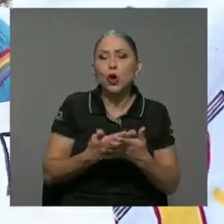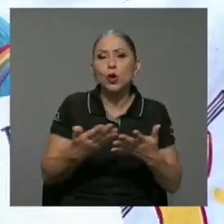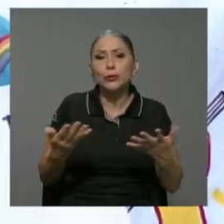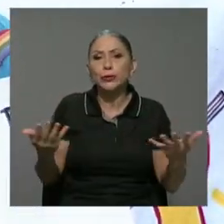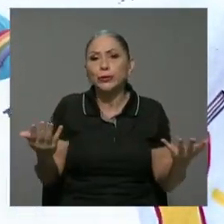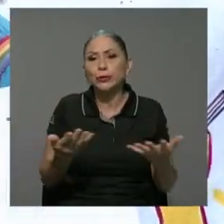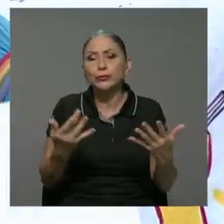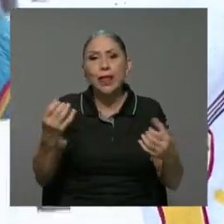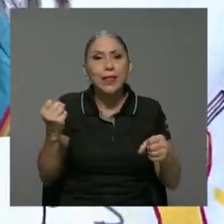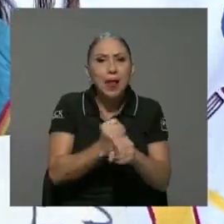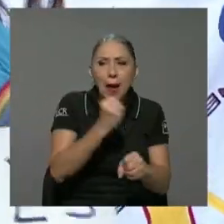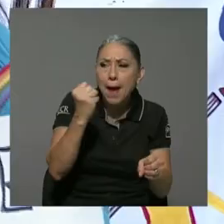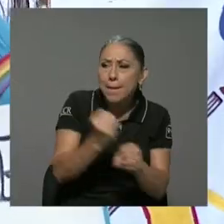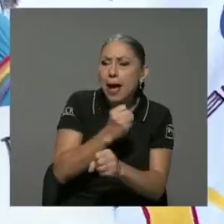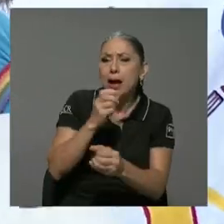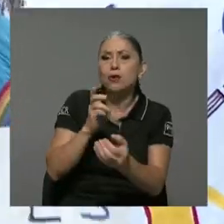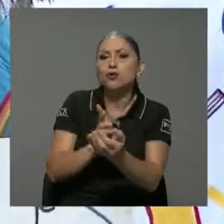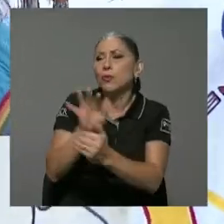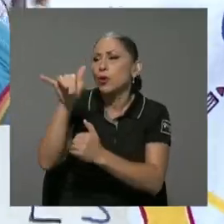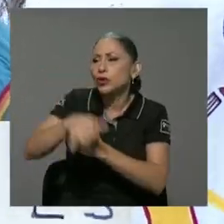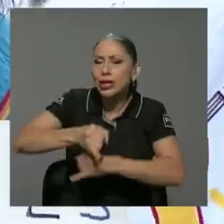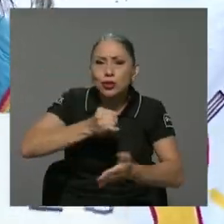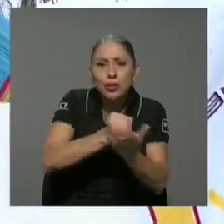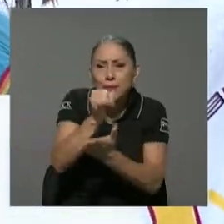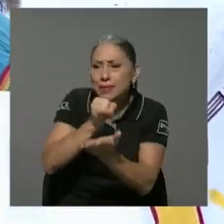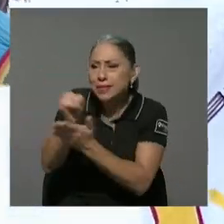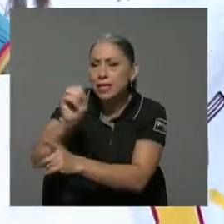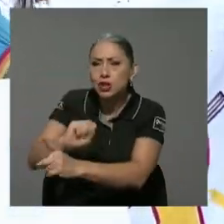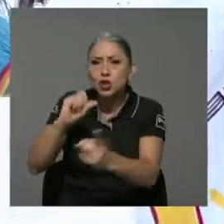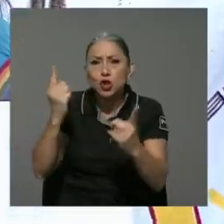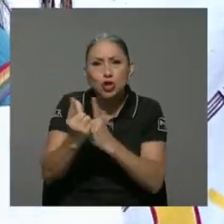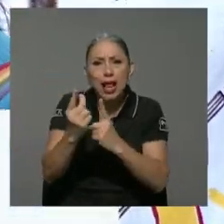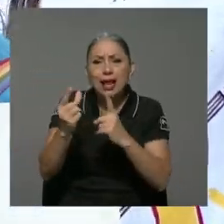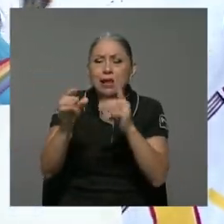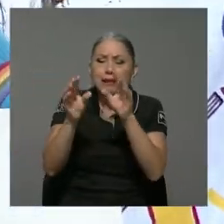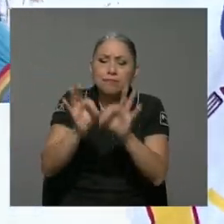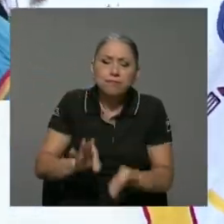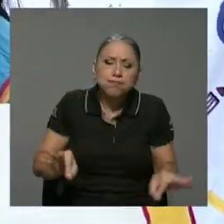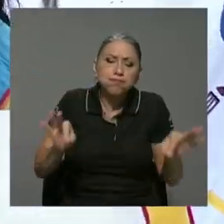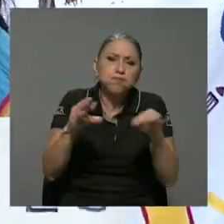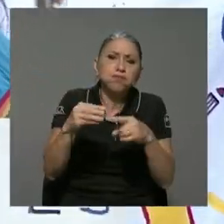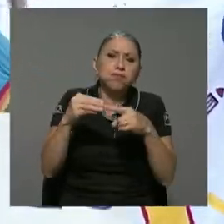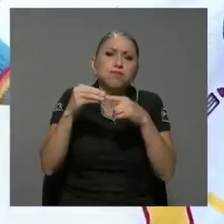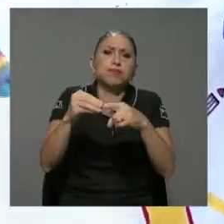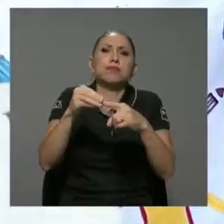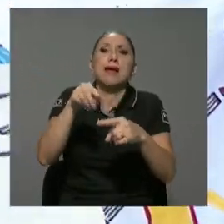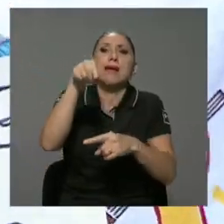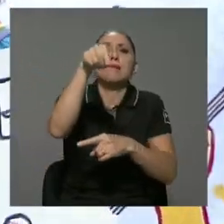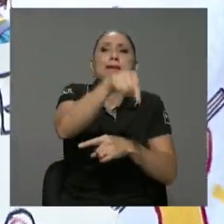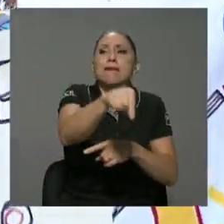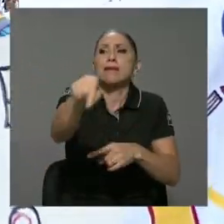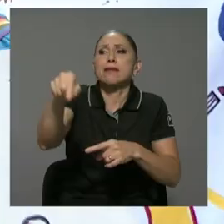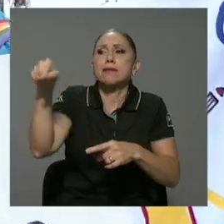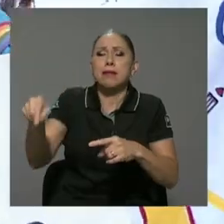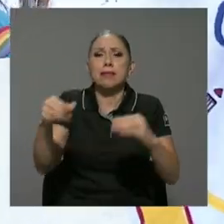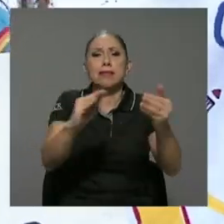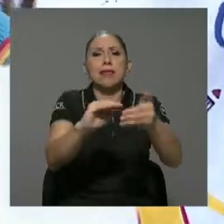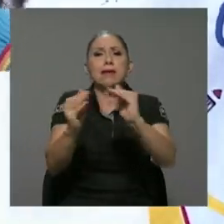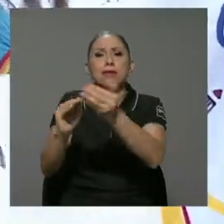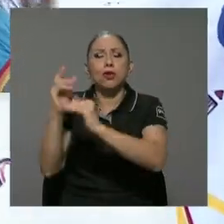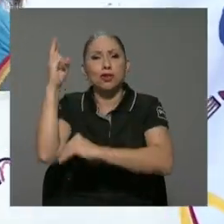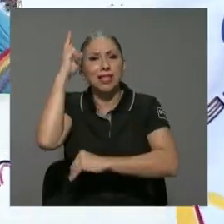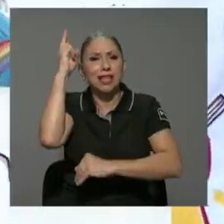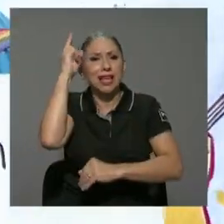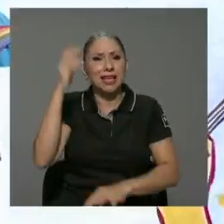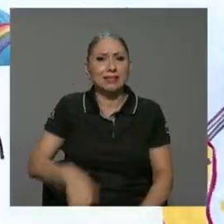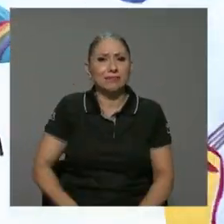los trabajos, los proyectos de investigación social que son de vital importancia dentro de los territorios indígenas, y de otra manera el